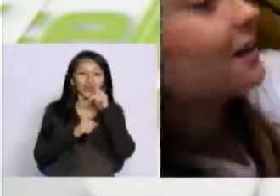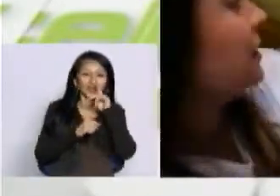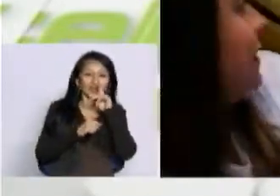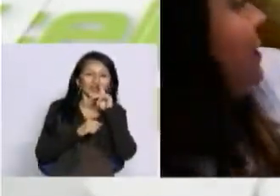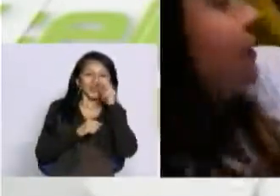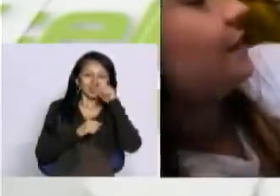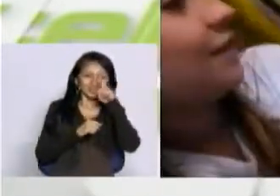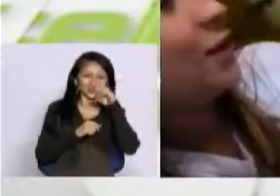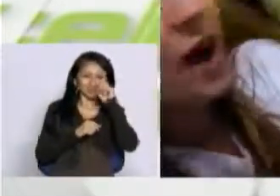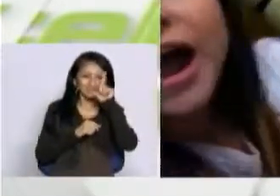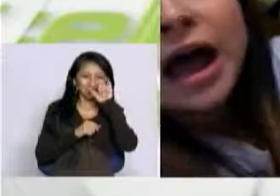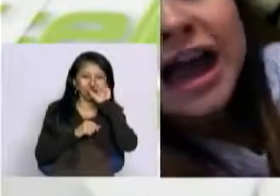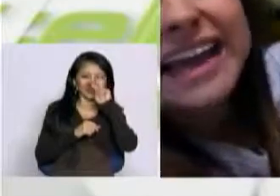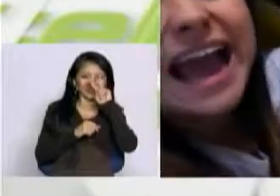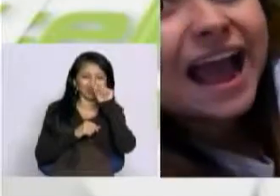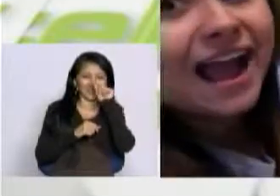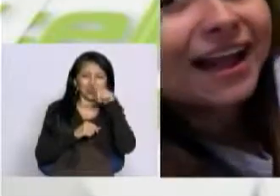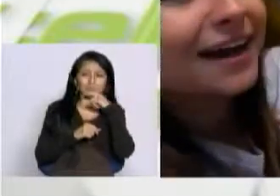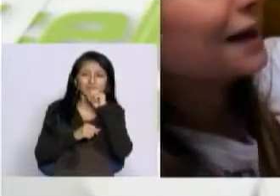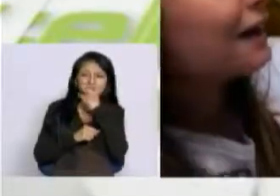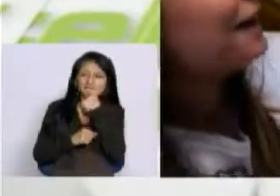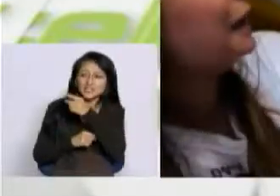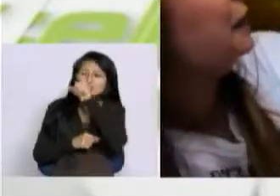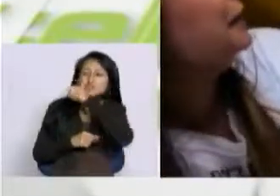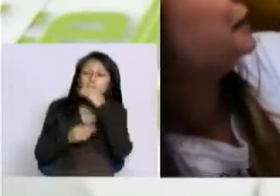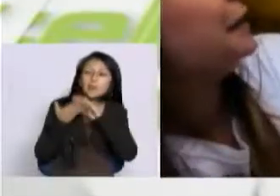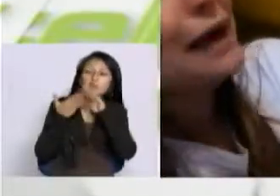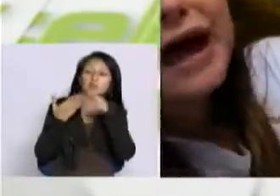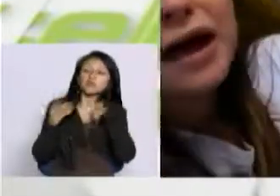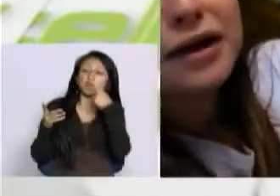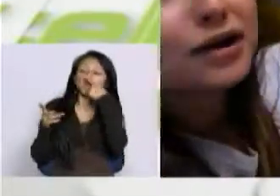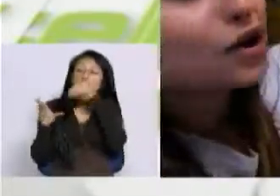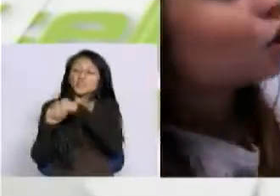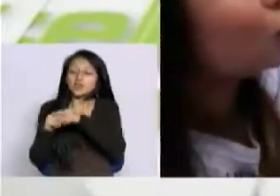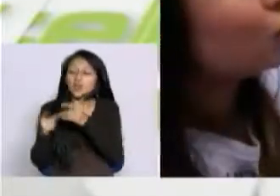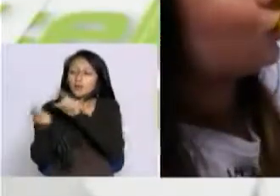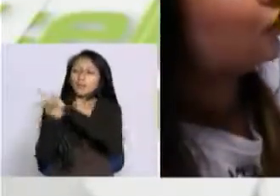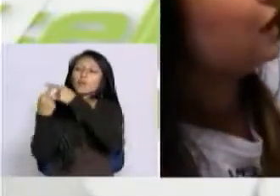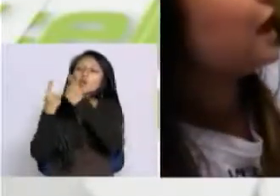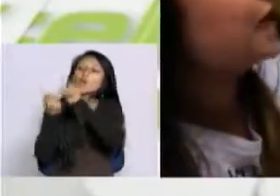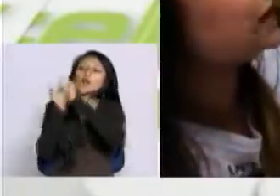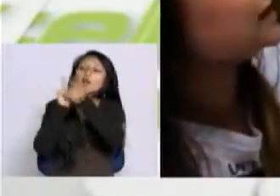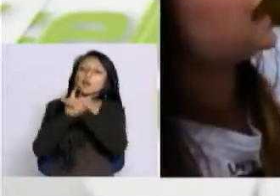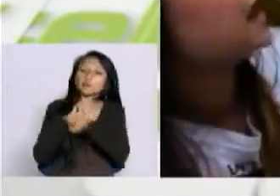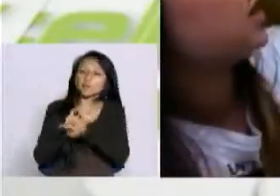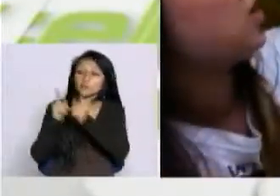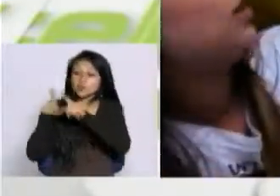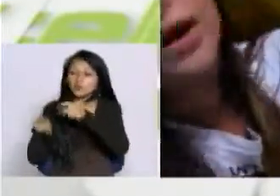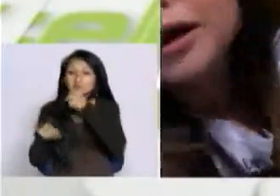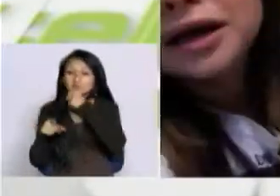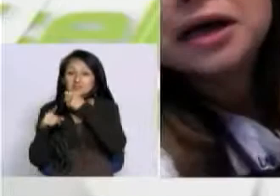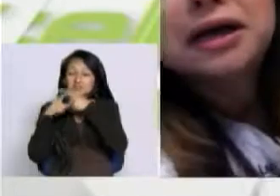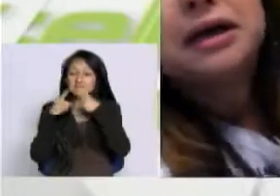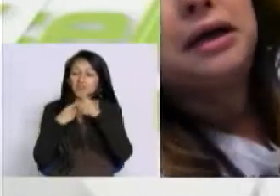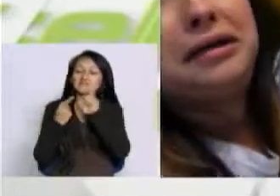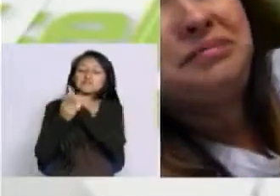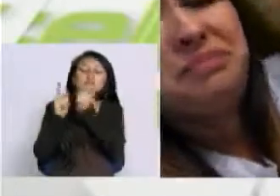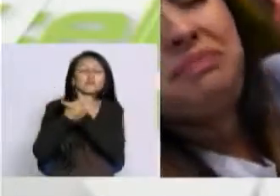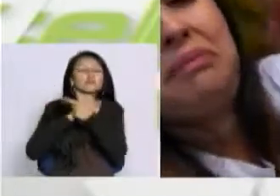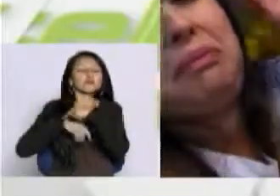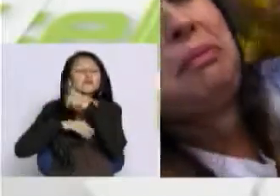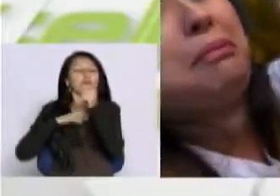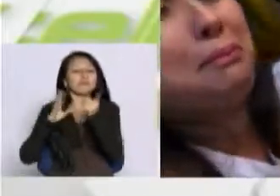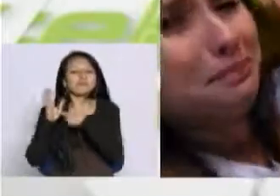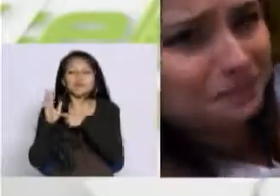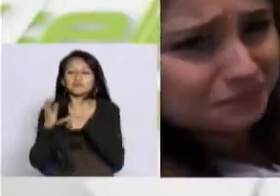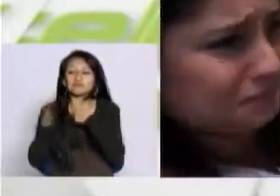van a cambiar a los presentadores. ¿Qué? Sí, hasta de ahorita también dice que sale. ¿Es en serio? Y sin estrés, dice